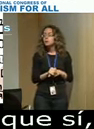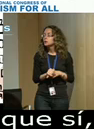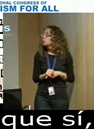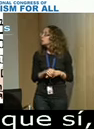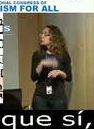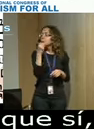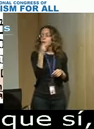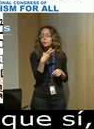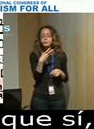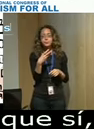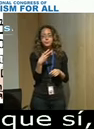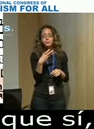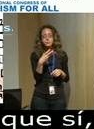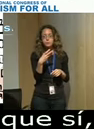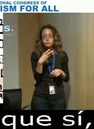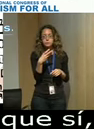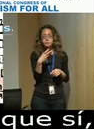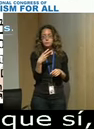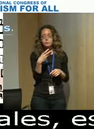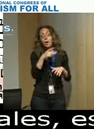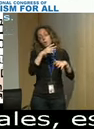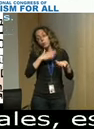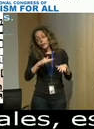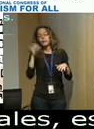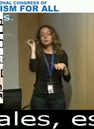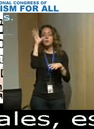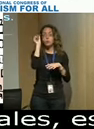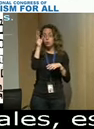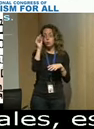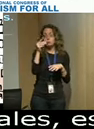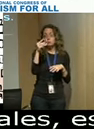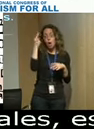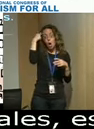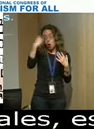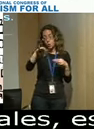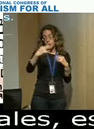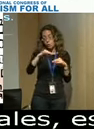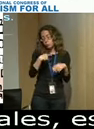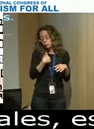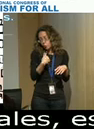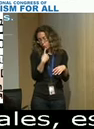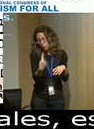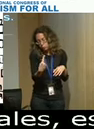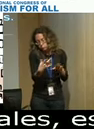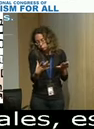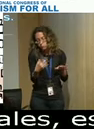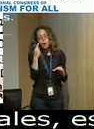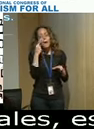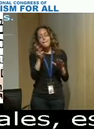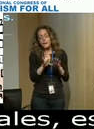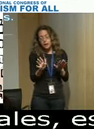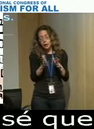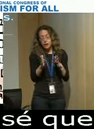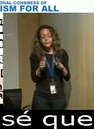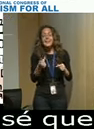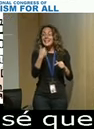Bueno, yo ya sé que igual en este foro es una obviedad, pero yo es que lo voy a volver a decir porque es que me parece, mientras se siga viendo